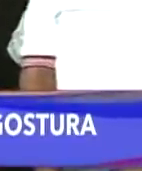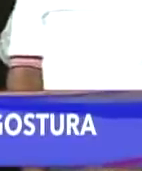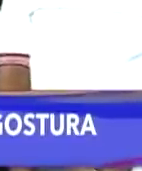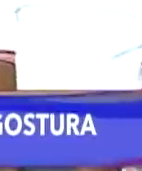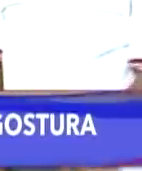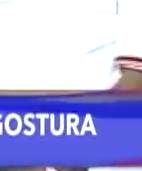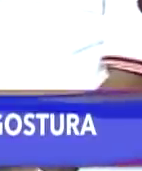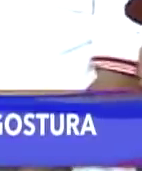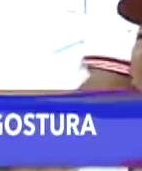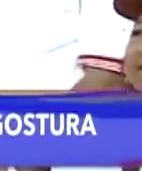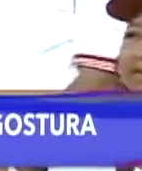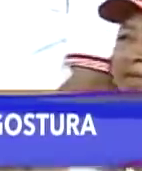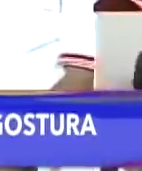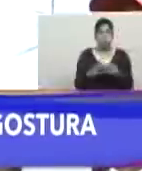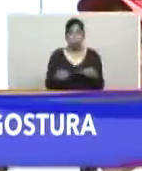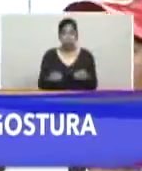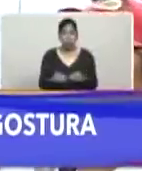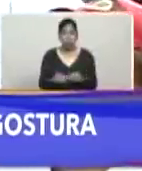Generaciones